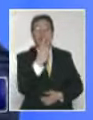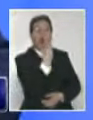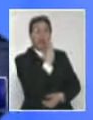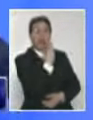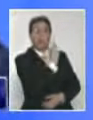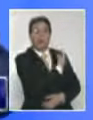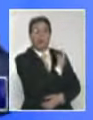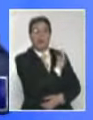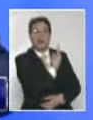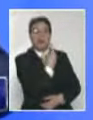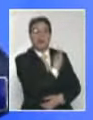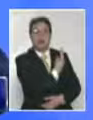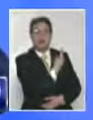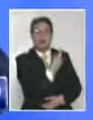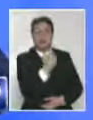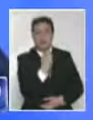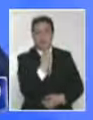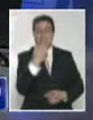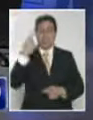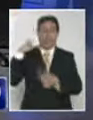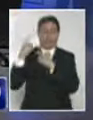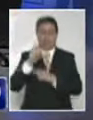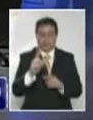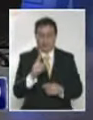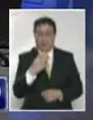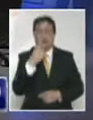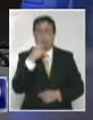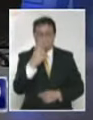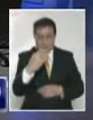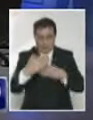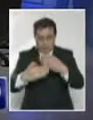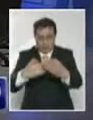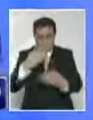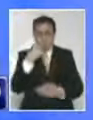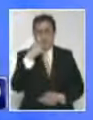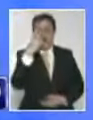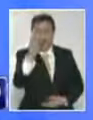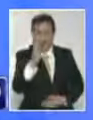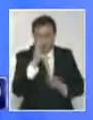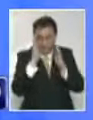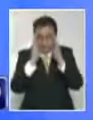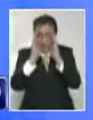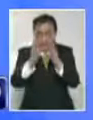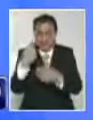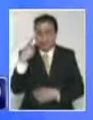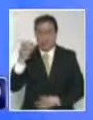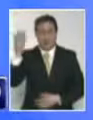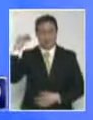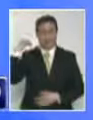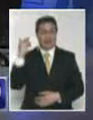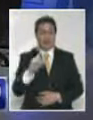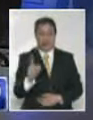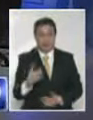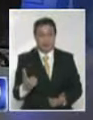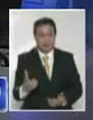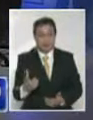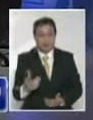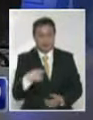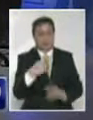sea, también lo dijo el presidente Piñera. O sea, ¿cuándo tenemos que, nuestra misión es mirar hacia adelante? Sanemos la historia y miramos para adelante todo.